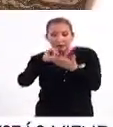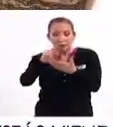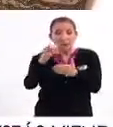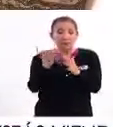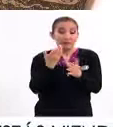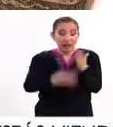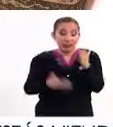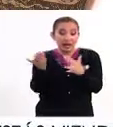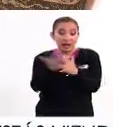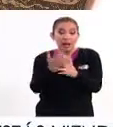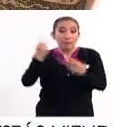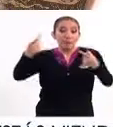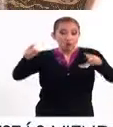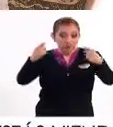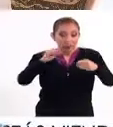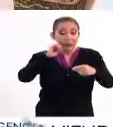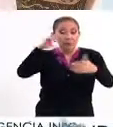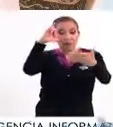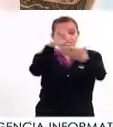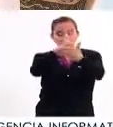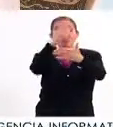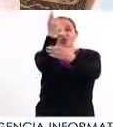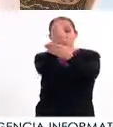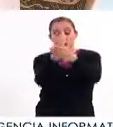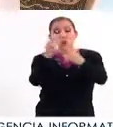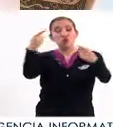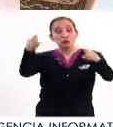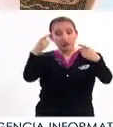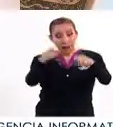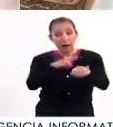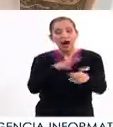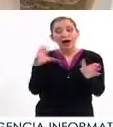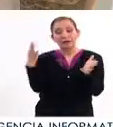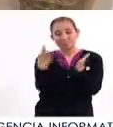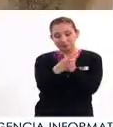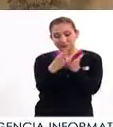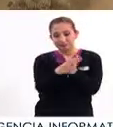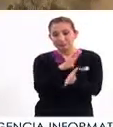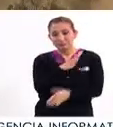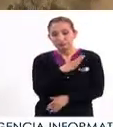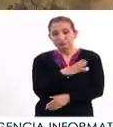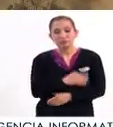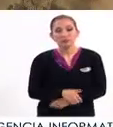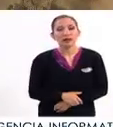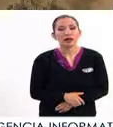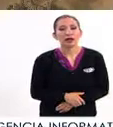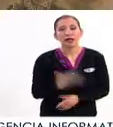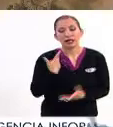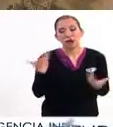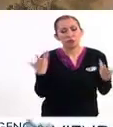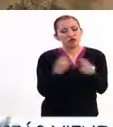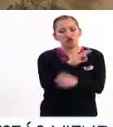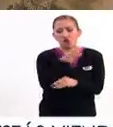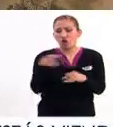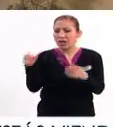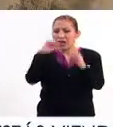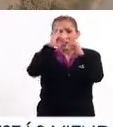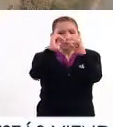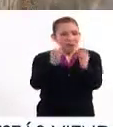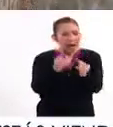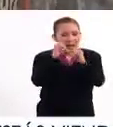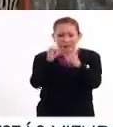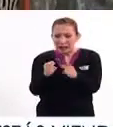la sección de música, también era una sección importante, música que también estaba, y entonces conviven todas estas